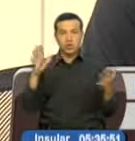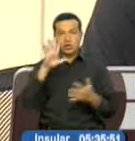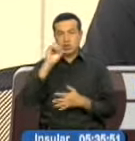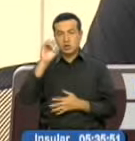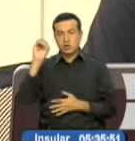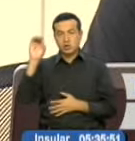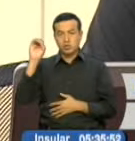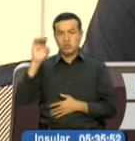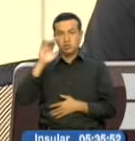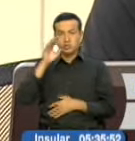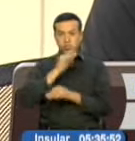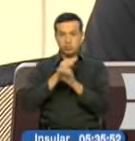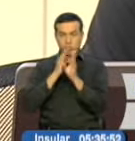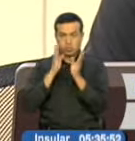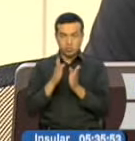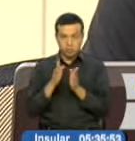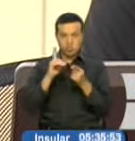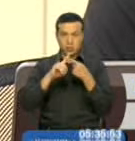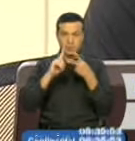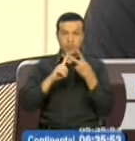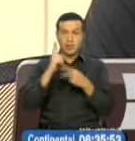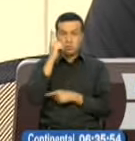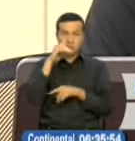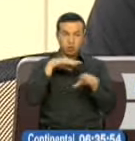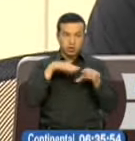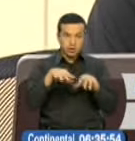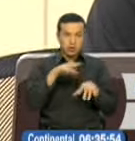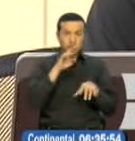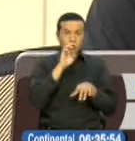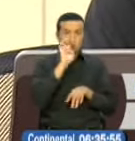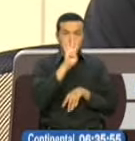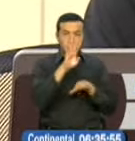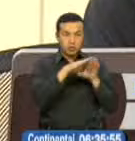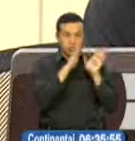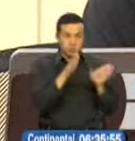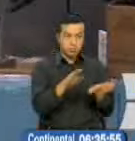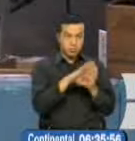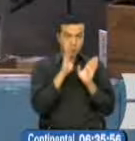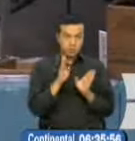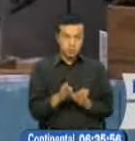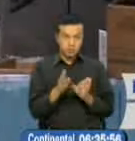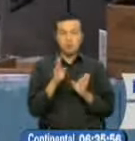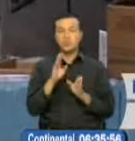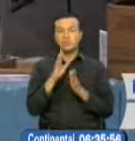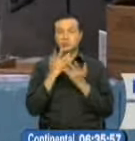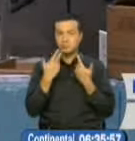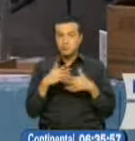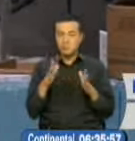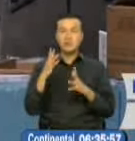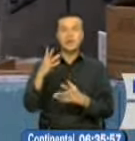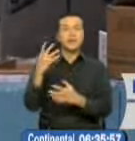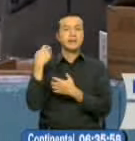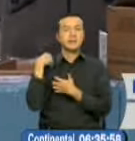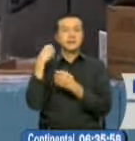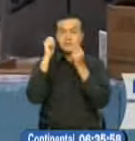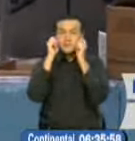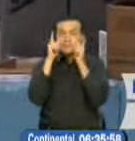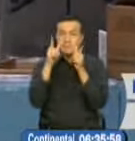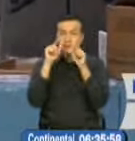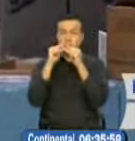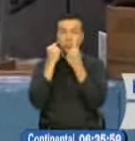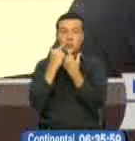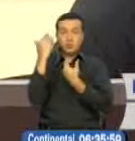funcionarios. Vamos a tener un coordinador por cada cuatro mesas, por cada junta. Además, se garantizará la veeduría de los